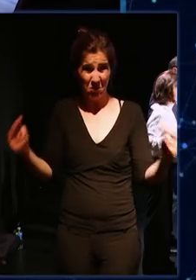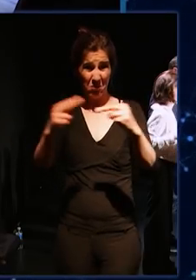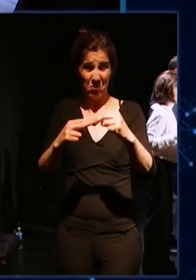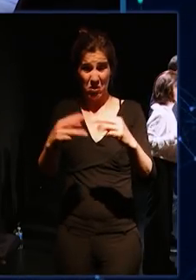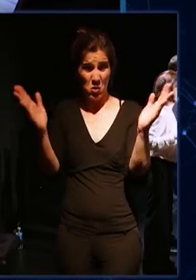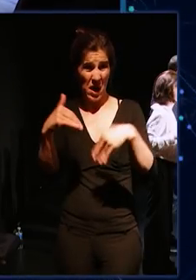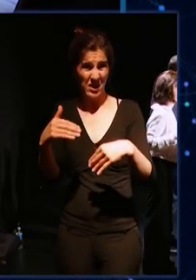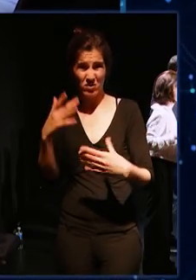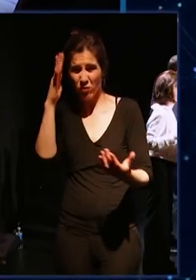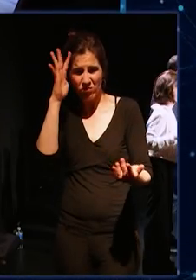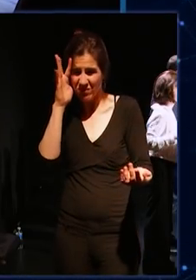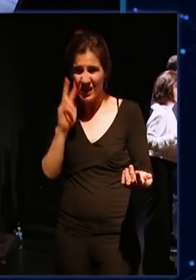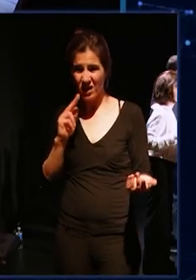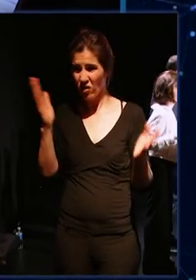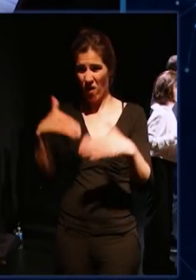indigna.